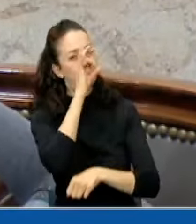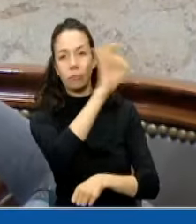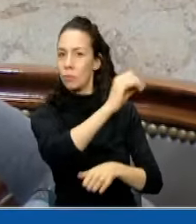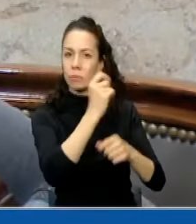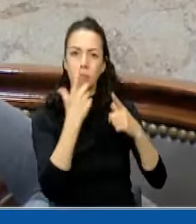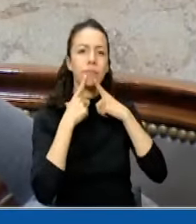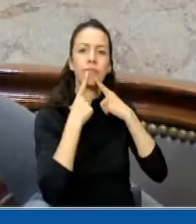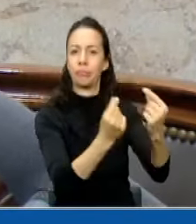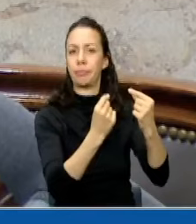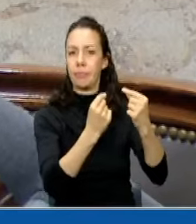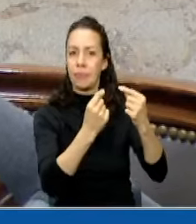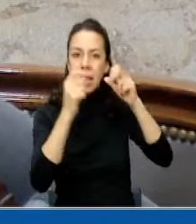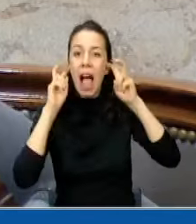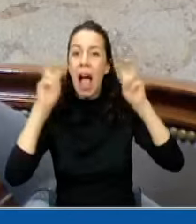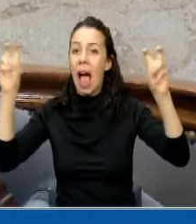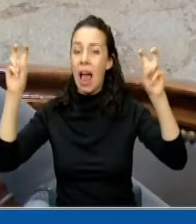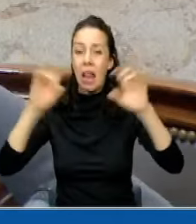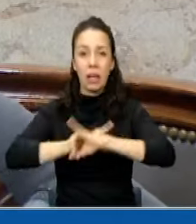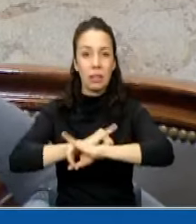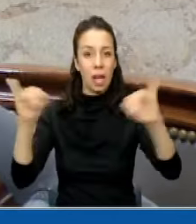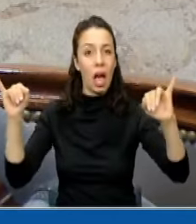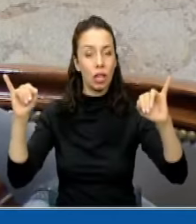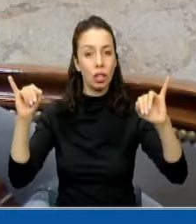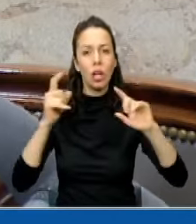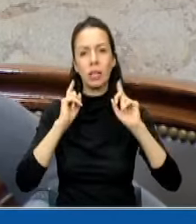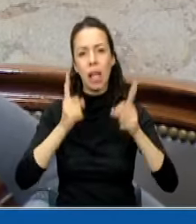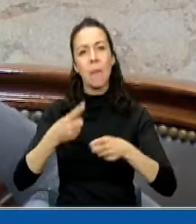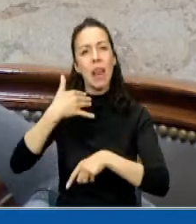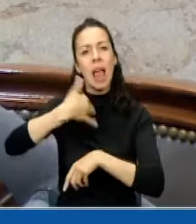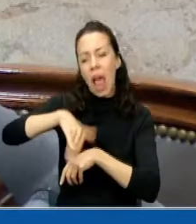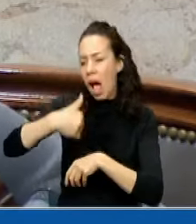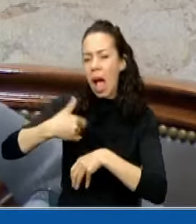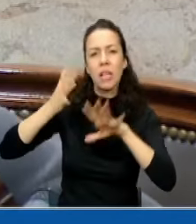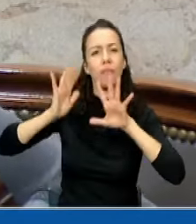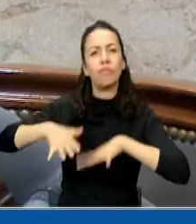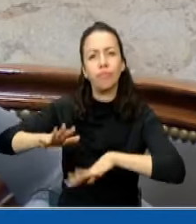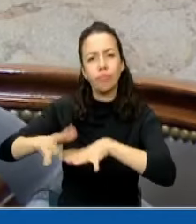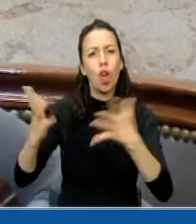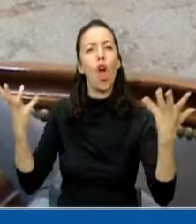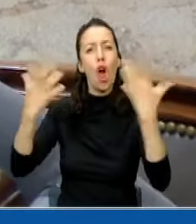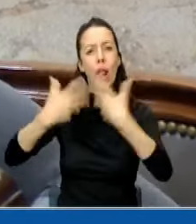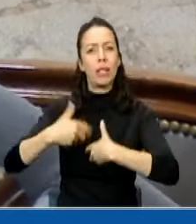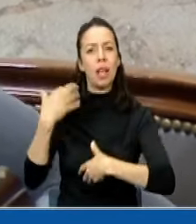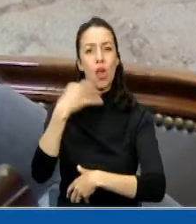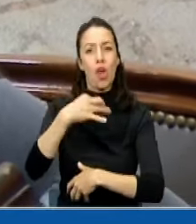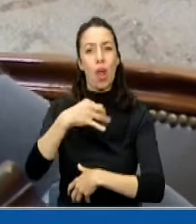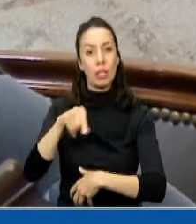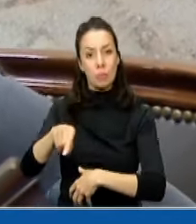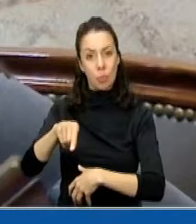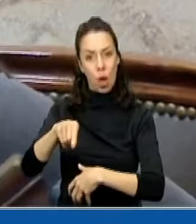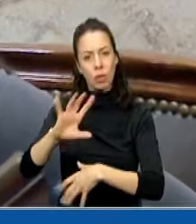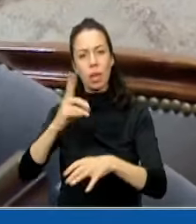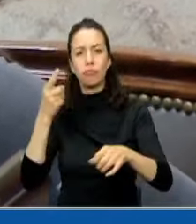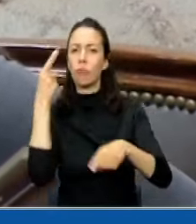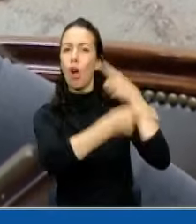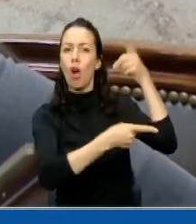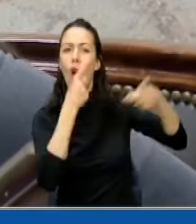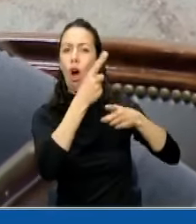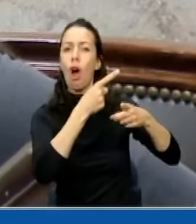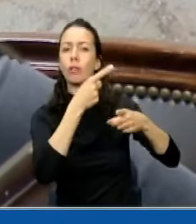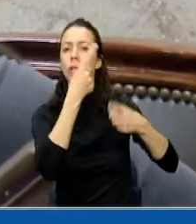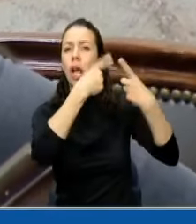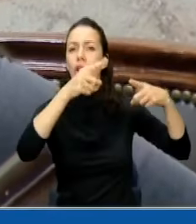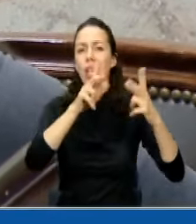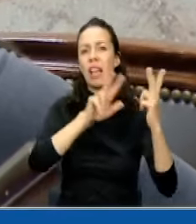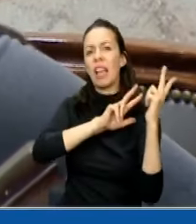trata y enfrentando en la calle, organizados como corresponde, a esos planteamientos de